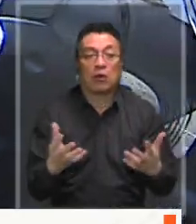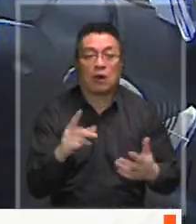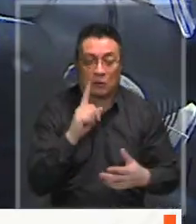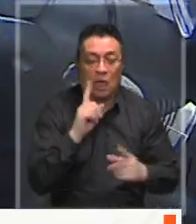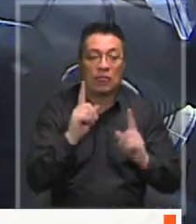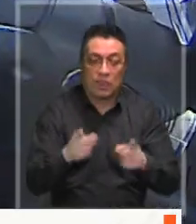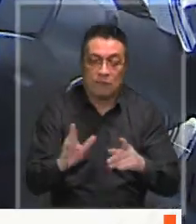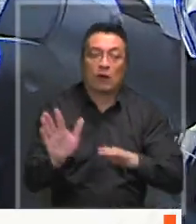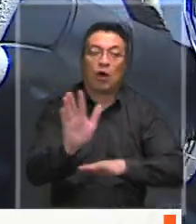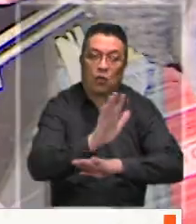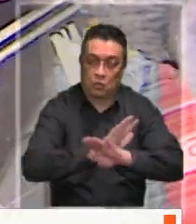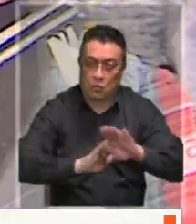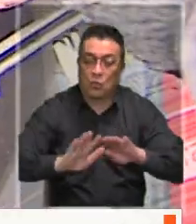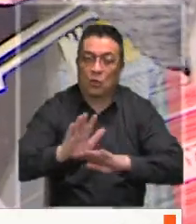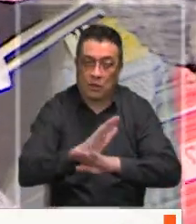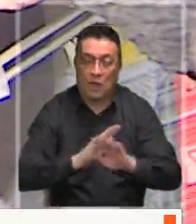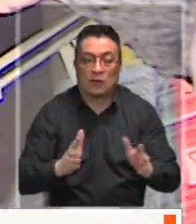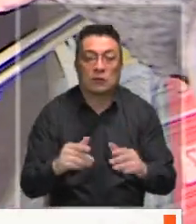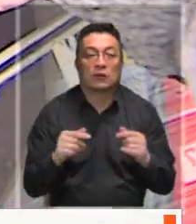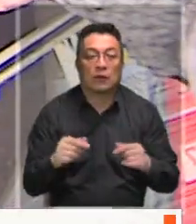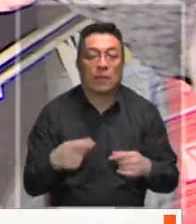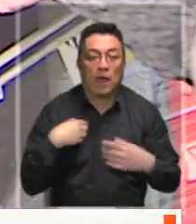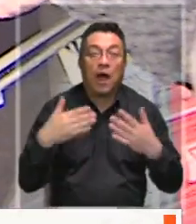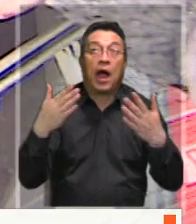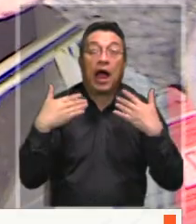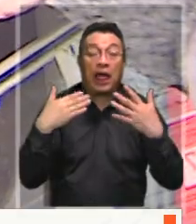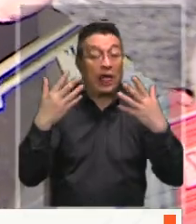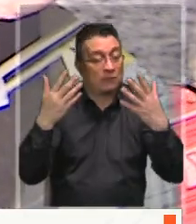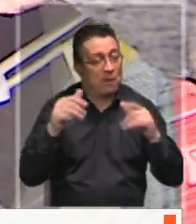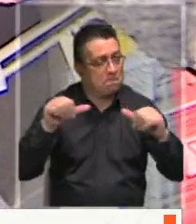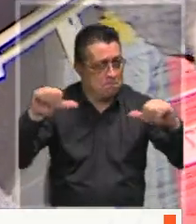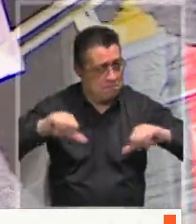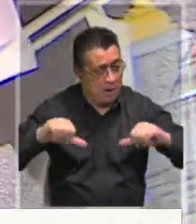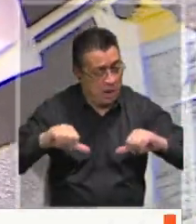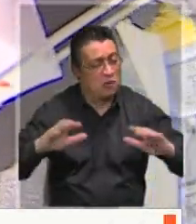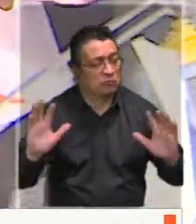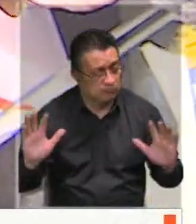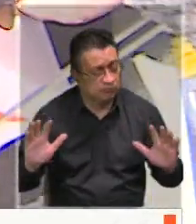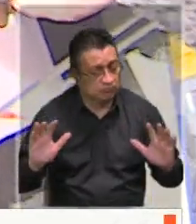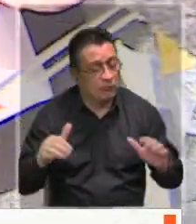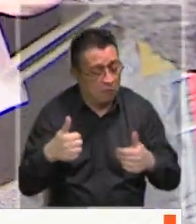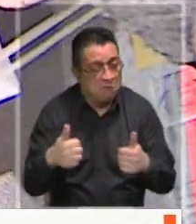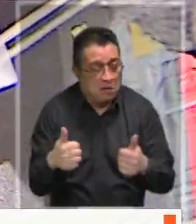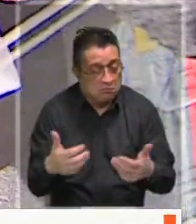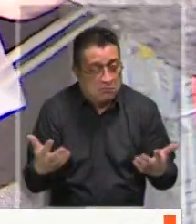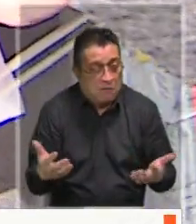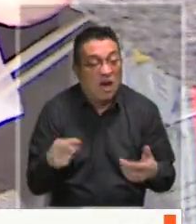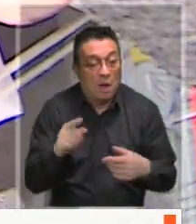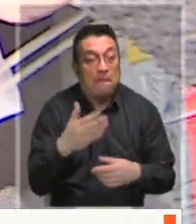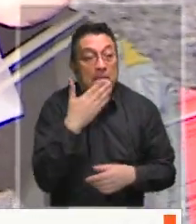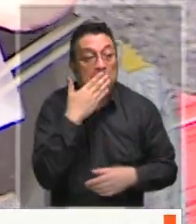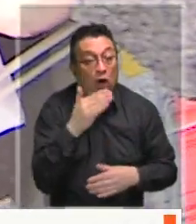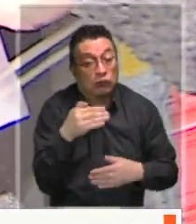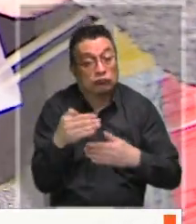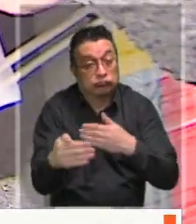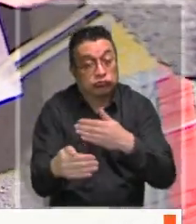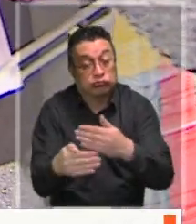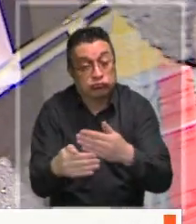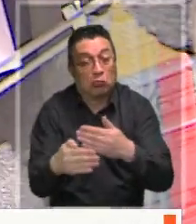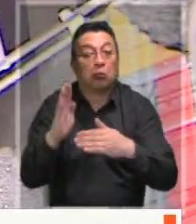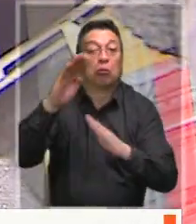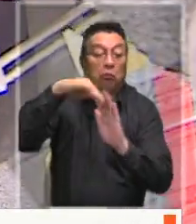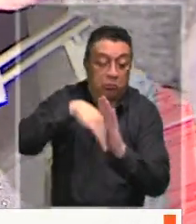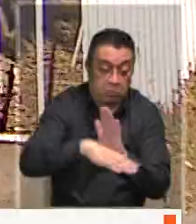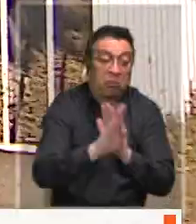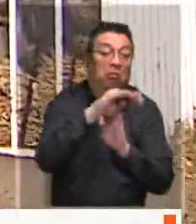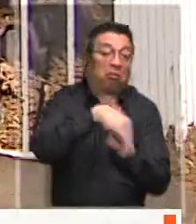cuidar el planeta. La calidad del aire en Santiago no es muy buena, entonces puede que mejore por tiempo, pero no